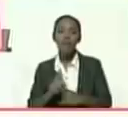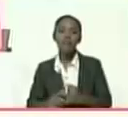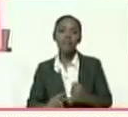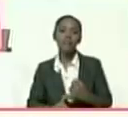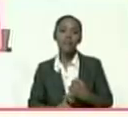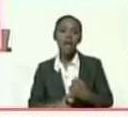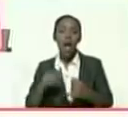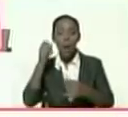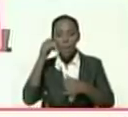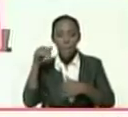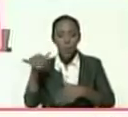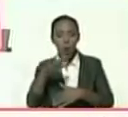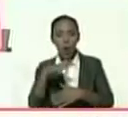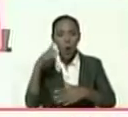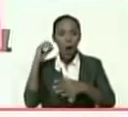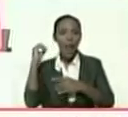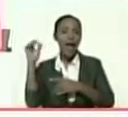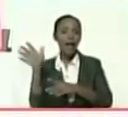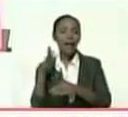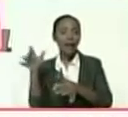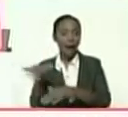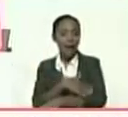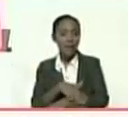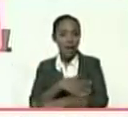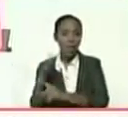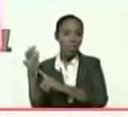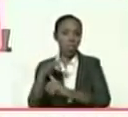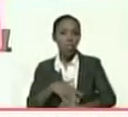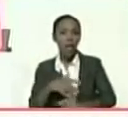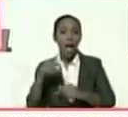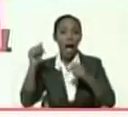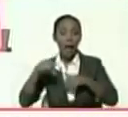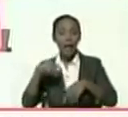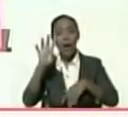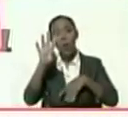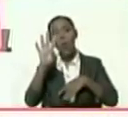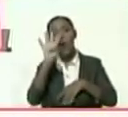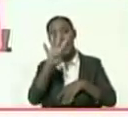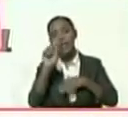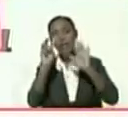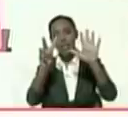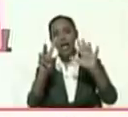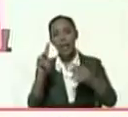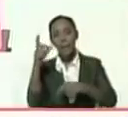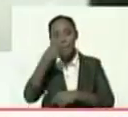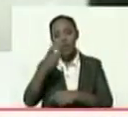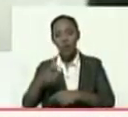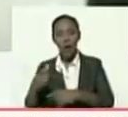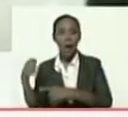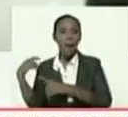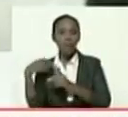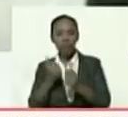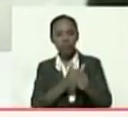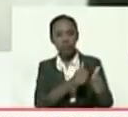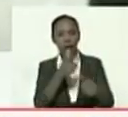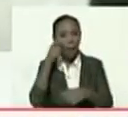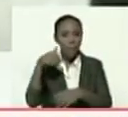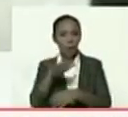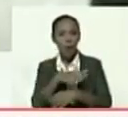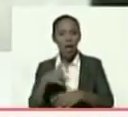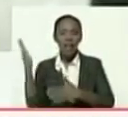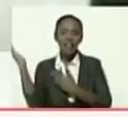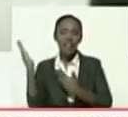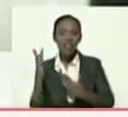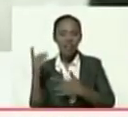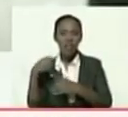en la calle, siendo reprimido. Aquí en 47 horas persiguieron a todo el pueblo. Que van por nosotros, que ahora vienen